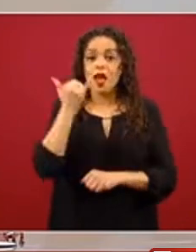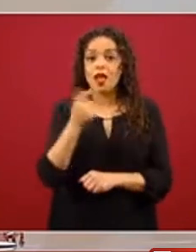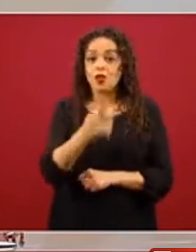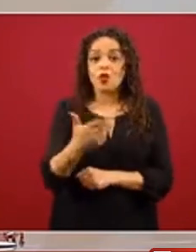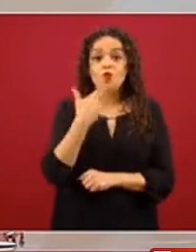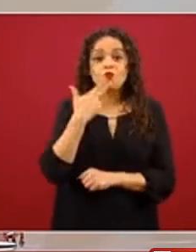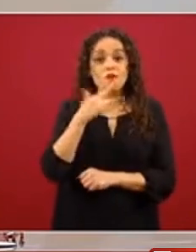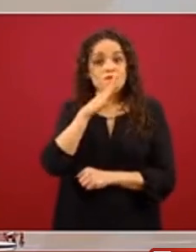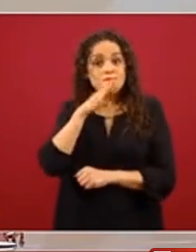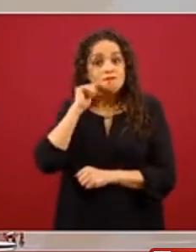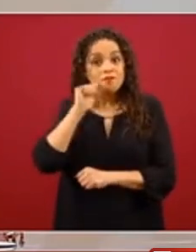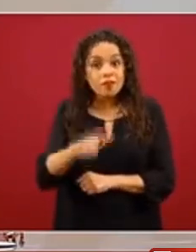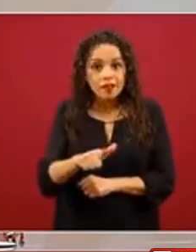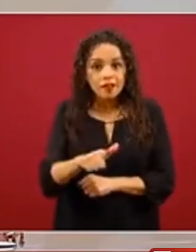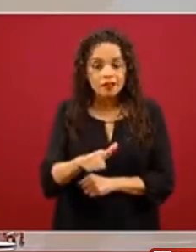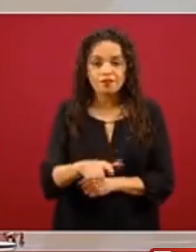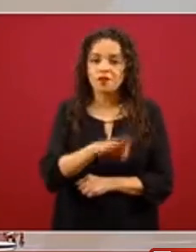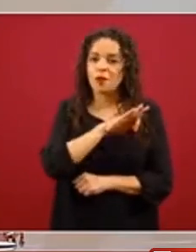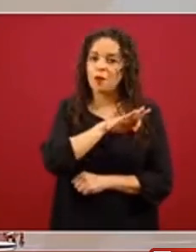podría ser